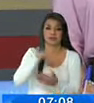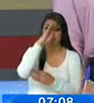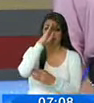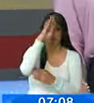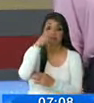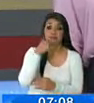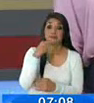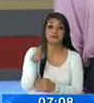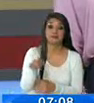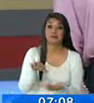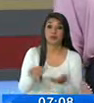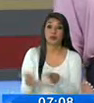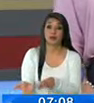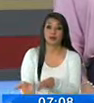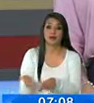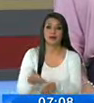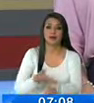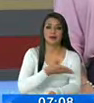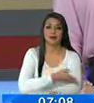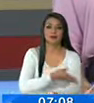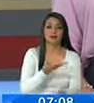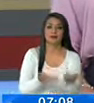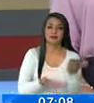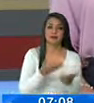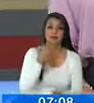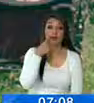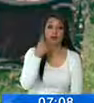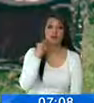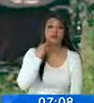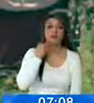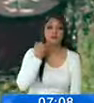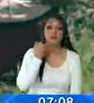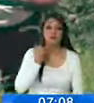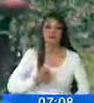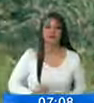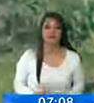policía, el crimen habría sido motivado por los celos.